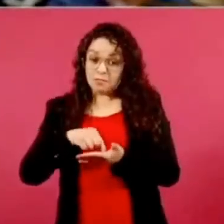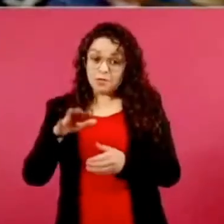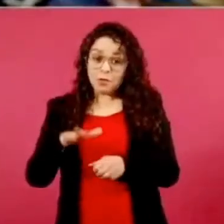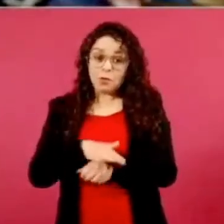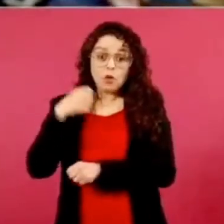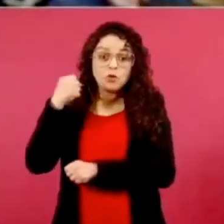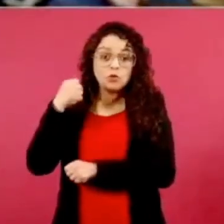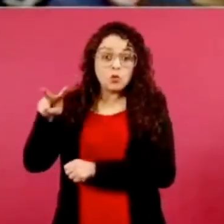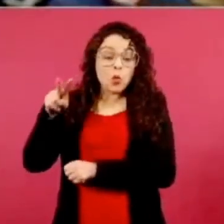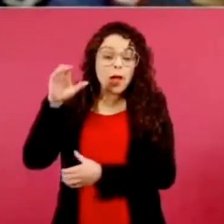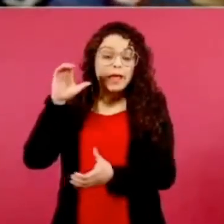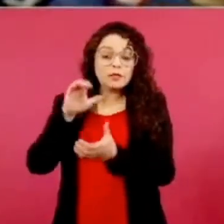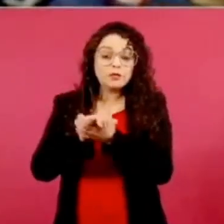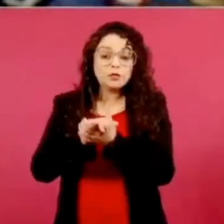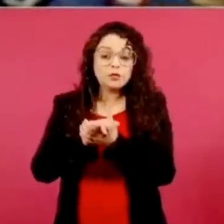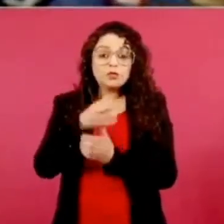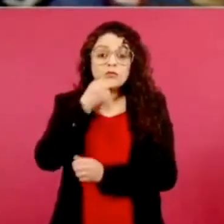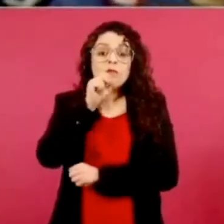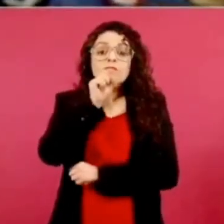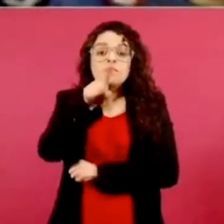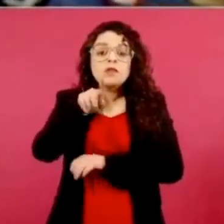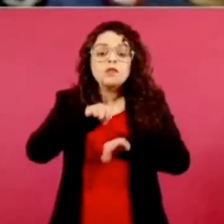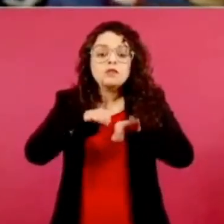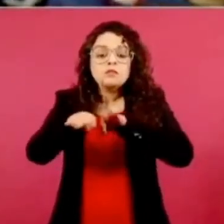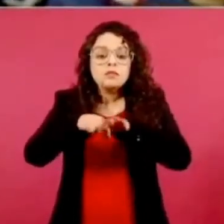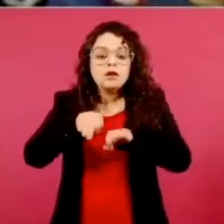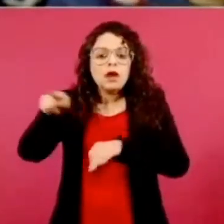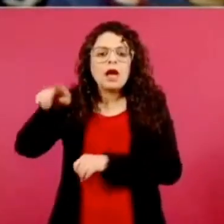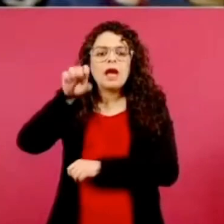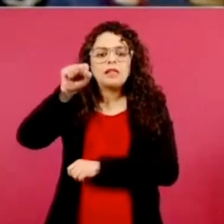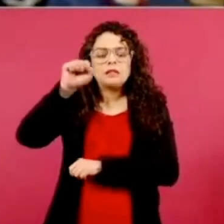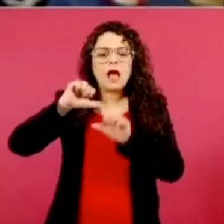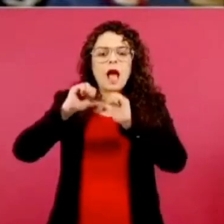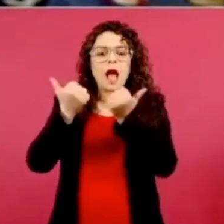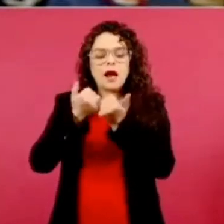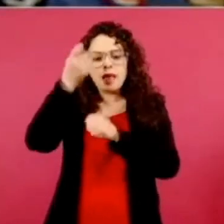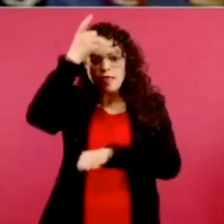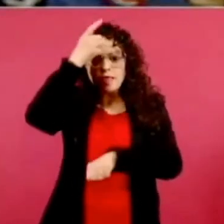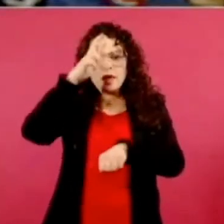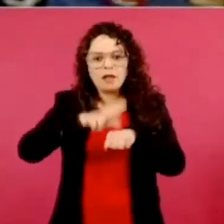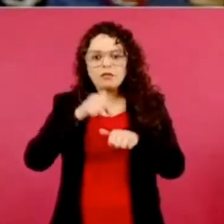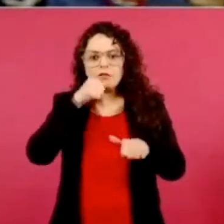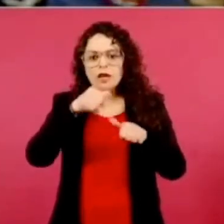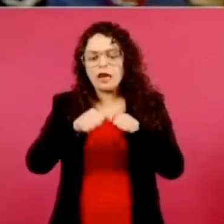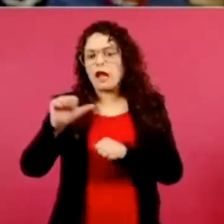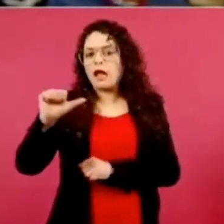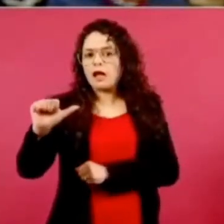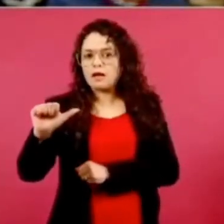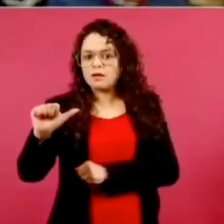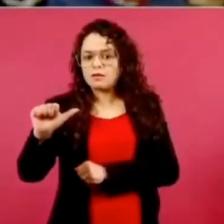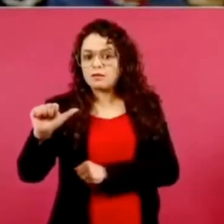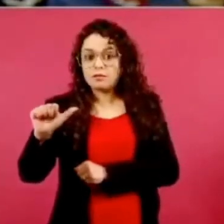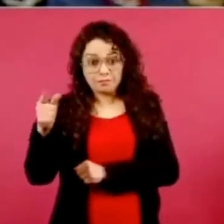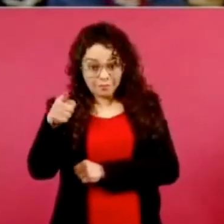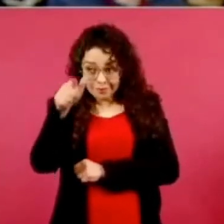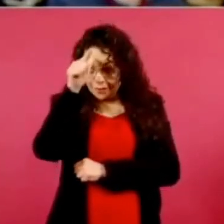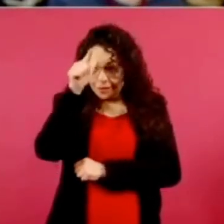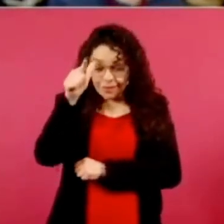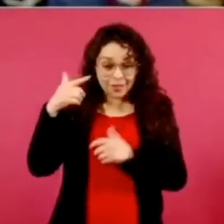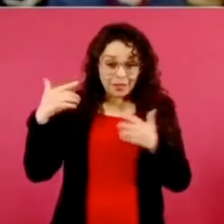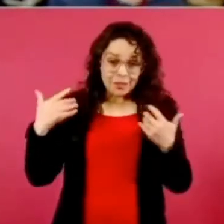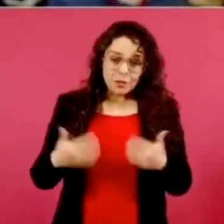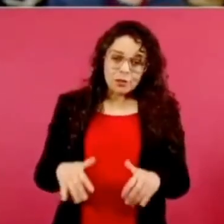esposo pues también está ahí, es el director de área A, fíjese nada más, del Centro